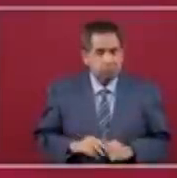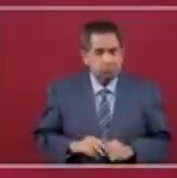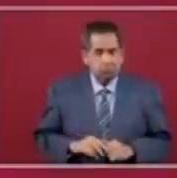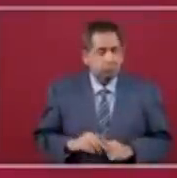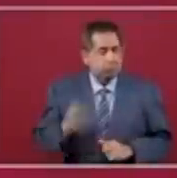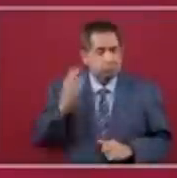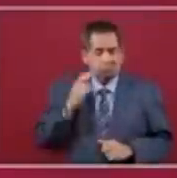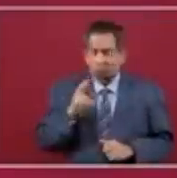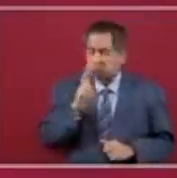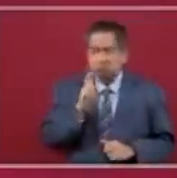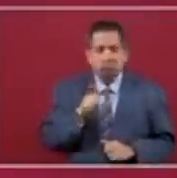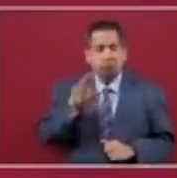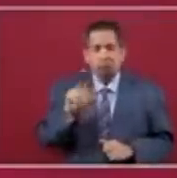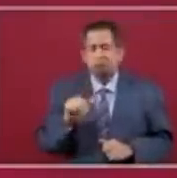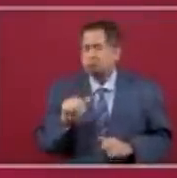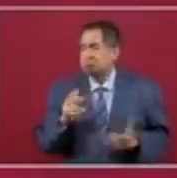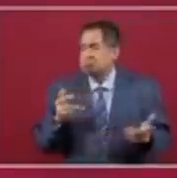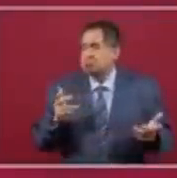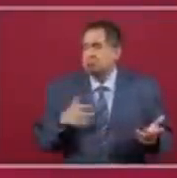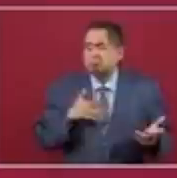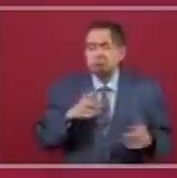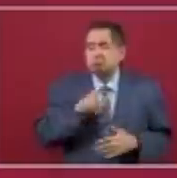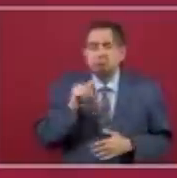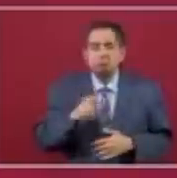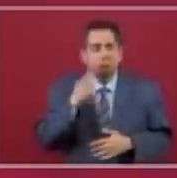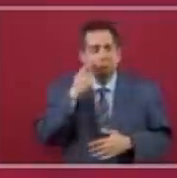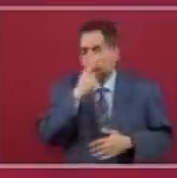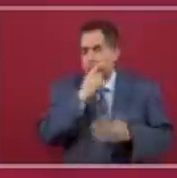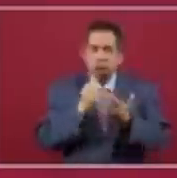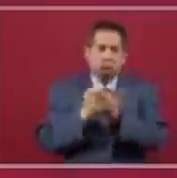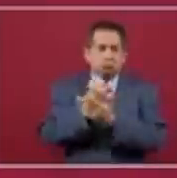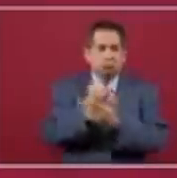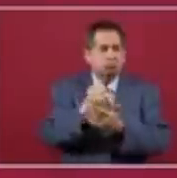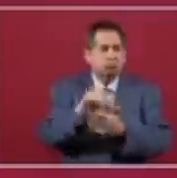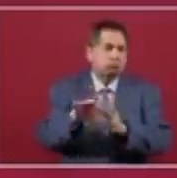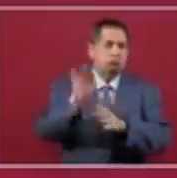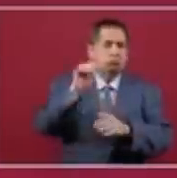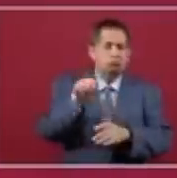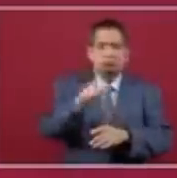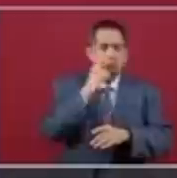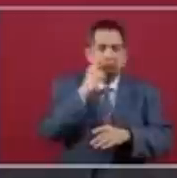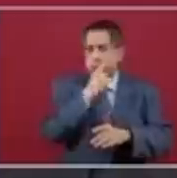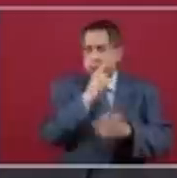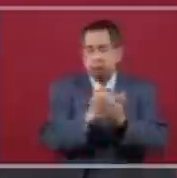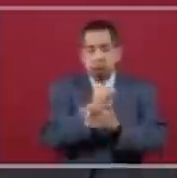casi nunca ha habido democracia.